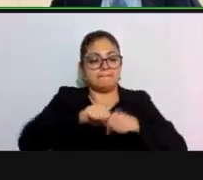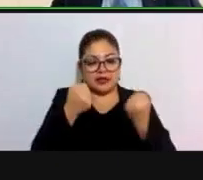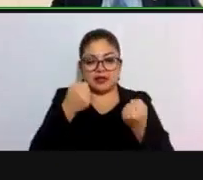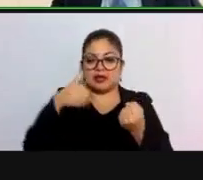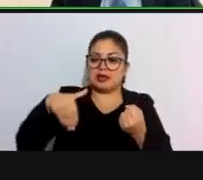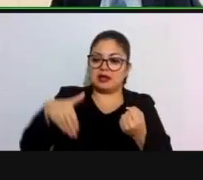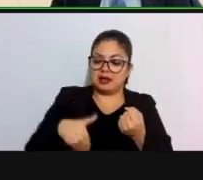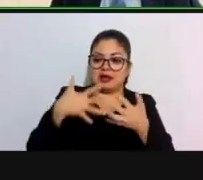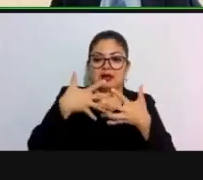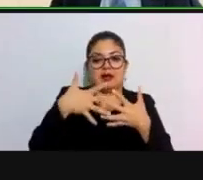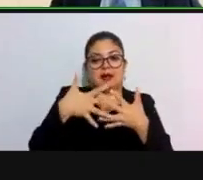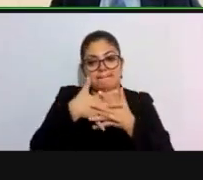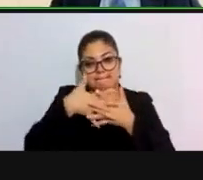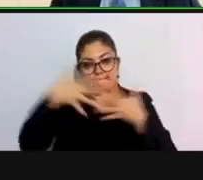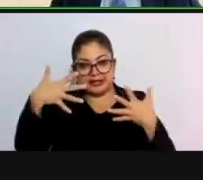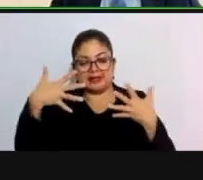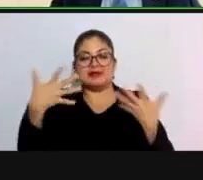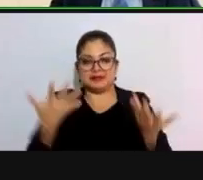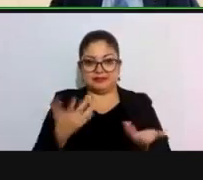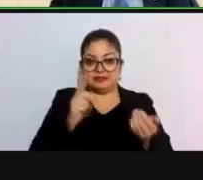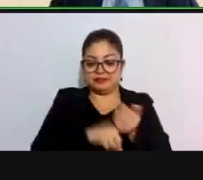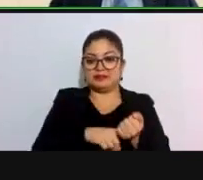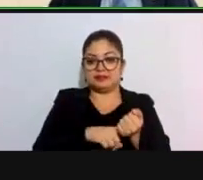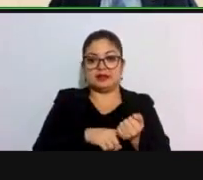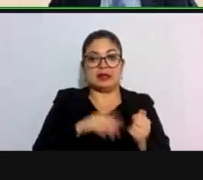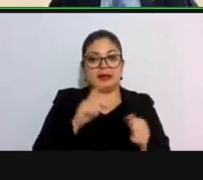muy importantemente en la zona de la cara y el cráneo.